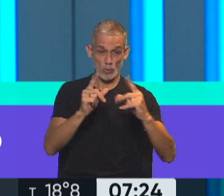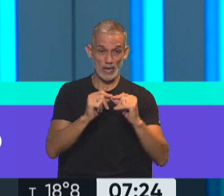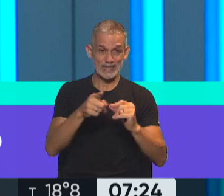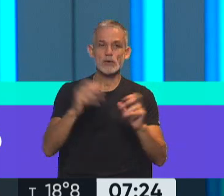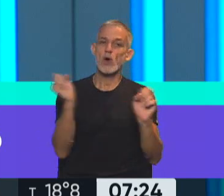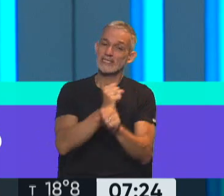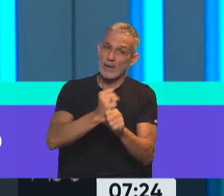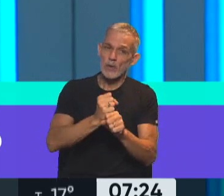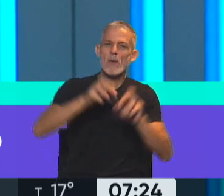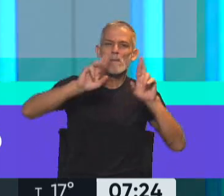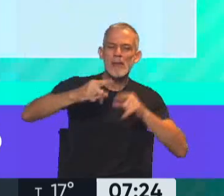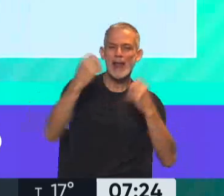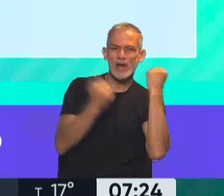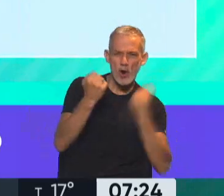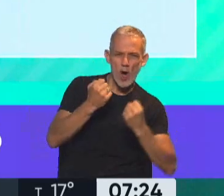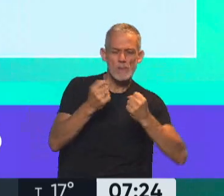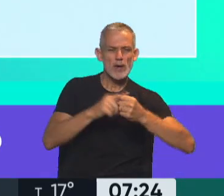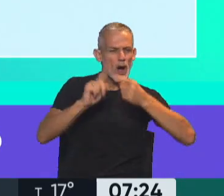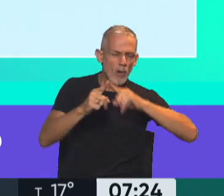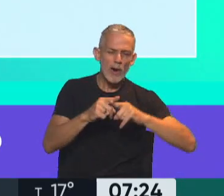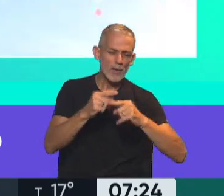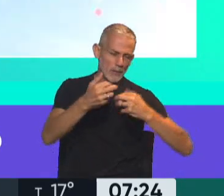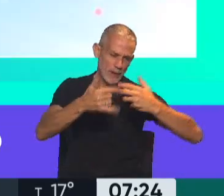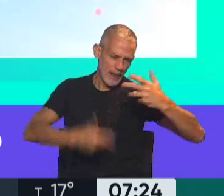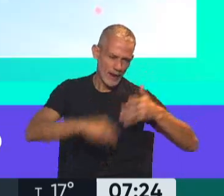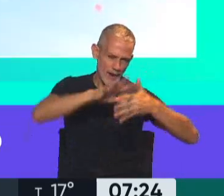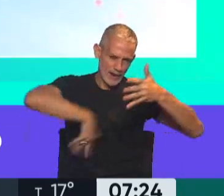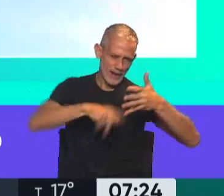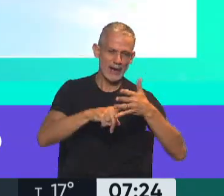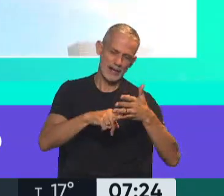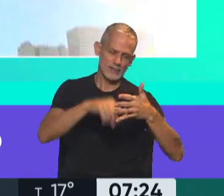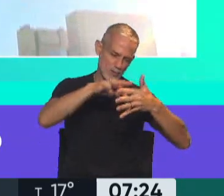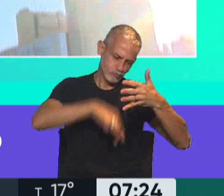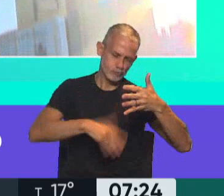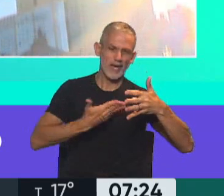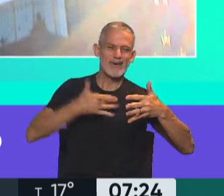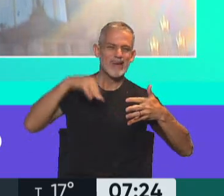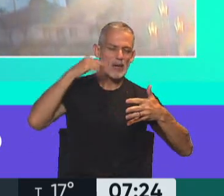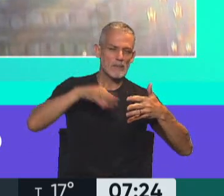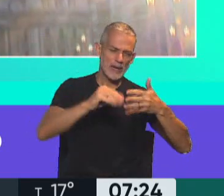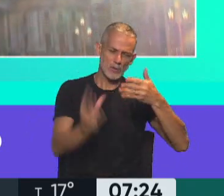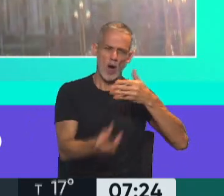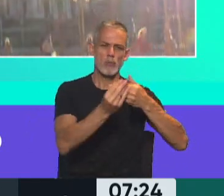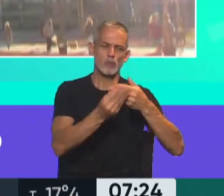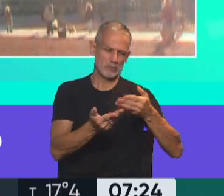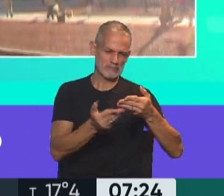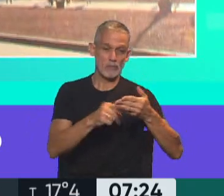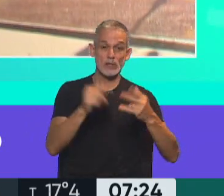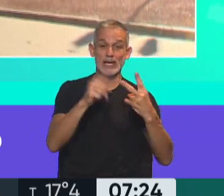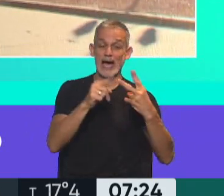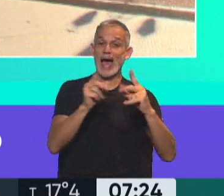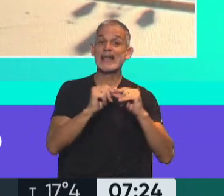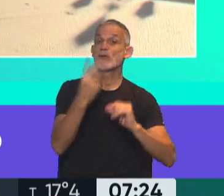se aprueba el plan económico acordado en el entendimiento del memorando con los adjuntos bueno ese artículo 2